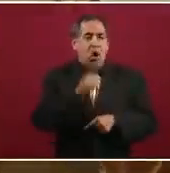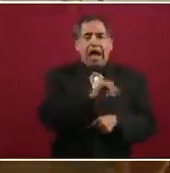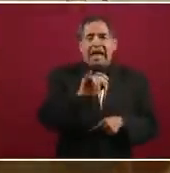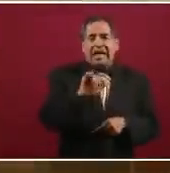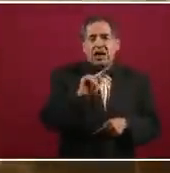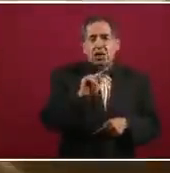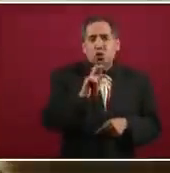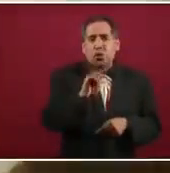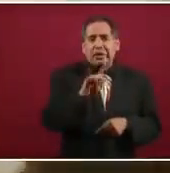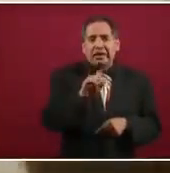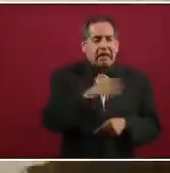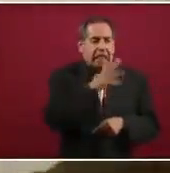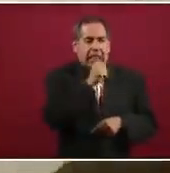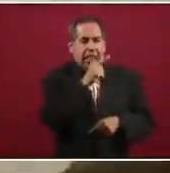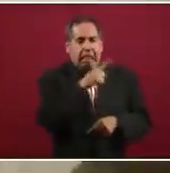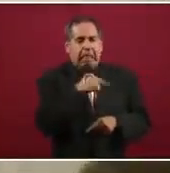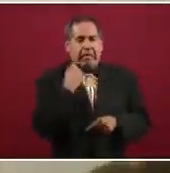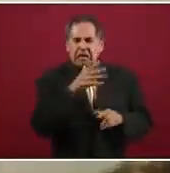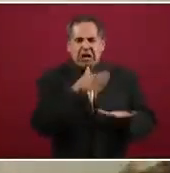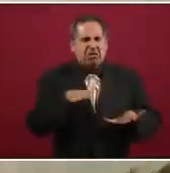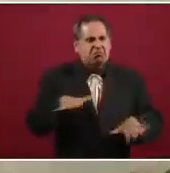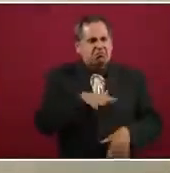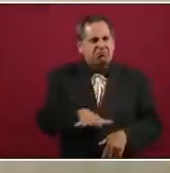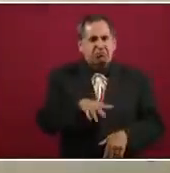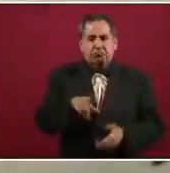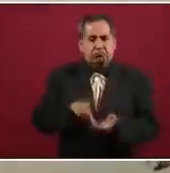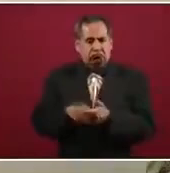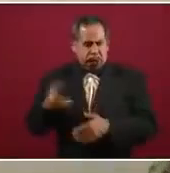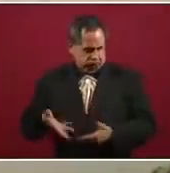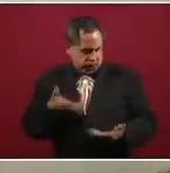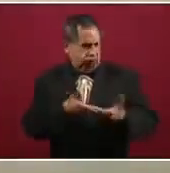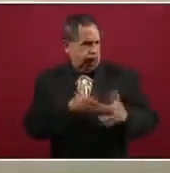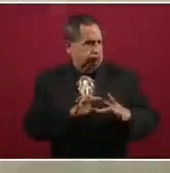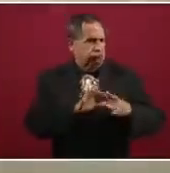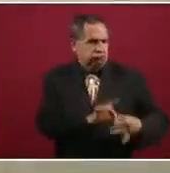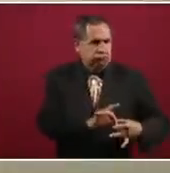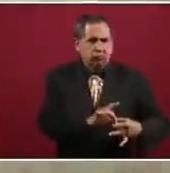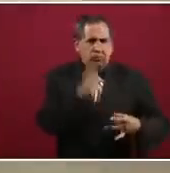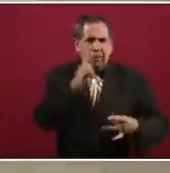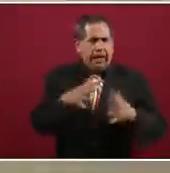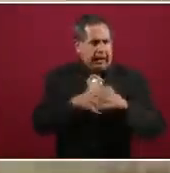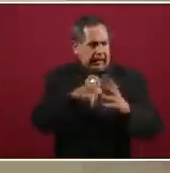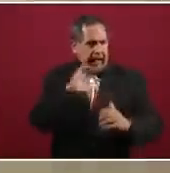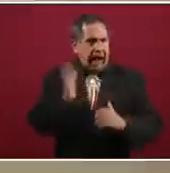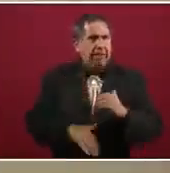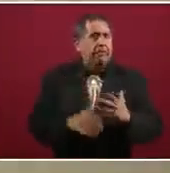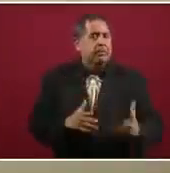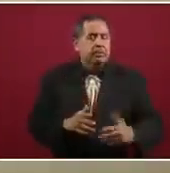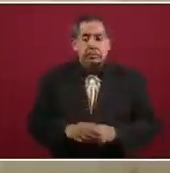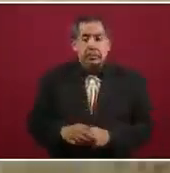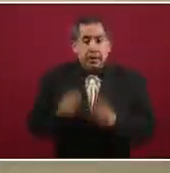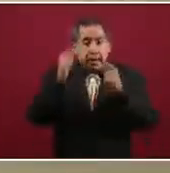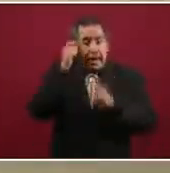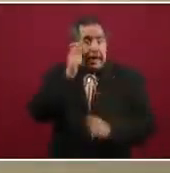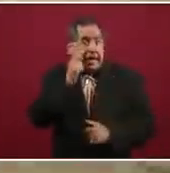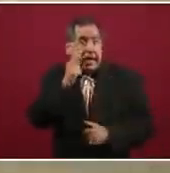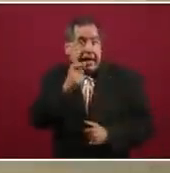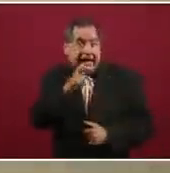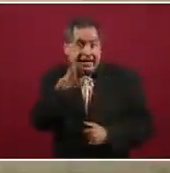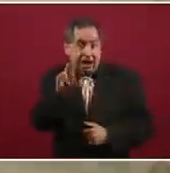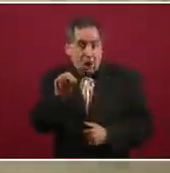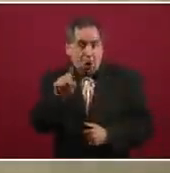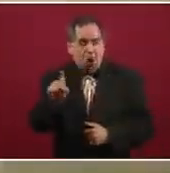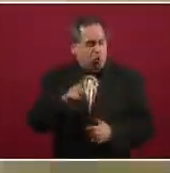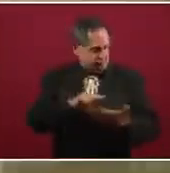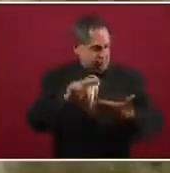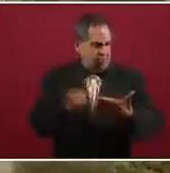Iturbide de convencerlo de que se rindiera, este le propuso conciliar fuerzas para terminar con la guerra. Vicente Guerrero aceptó suscribir el